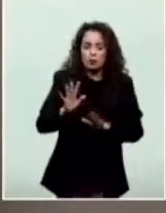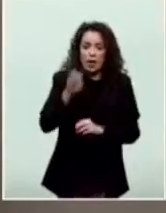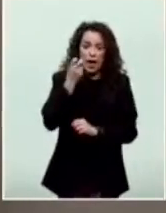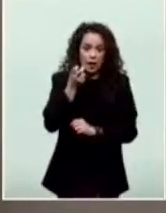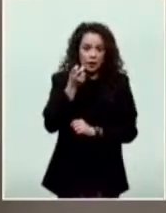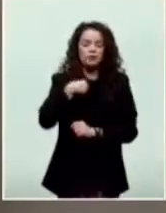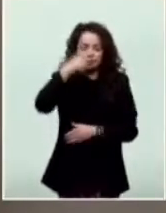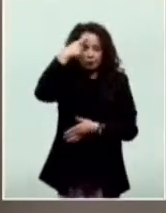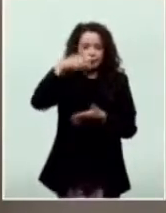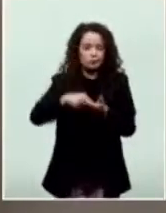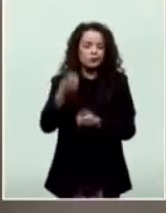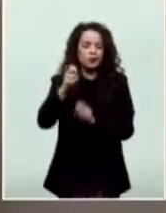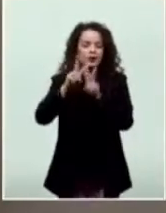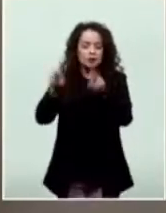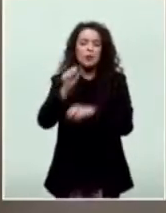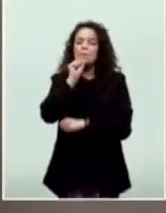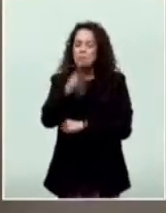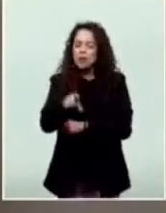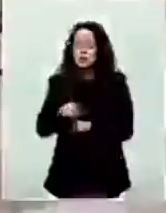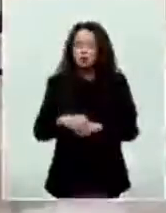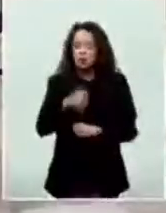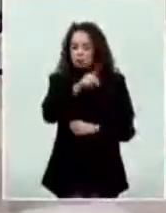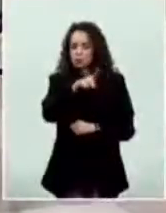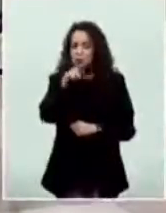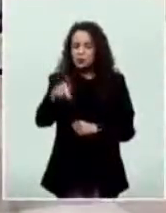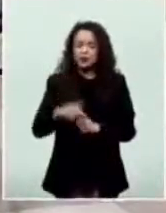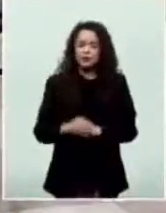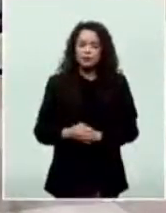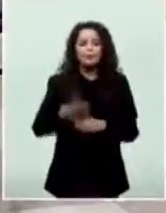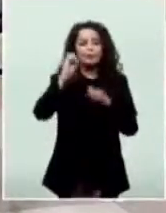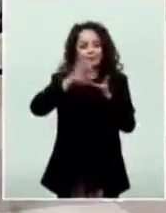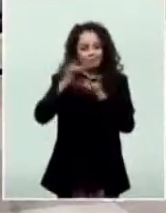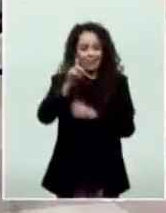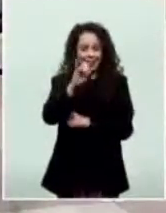lo que va a pasar en este asunto. Muchas gracias. Gracias, Diana.